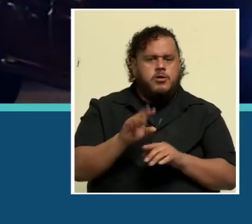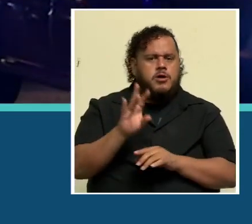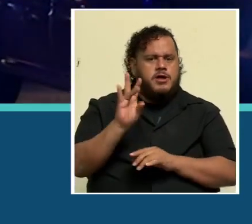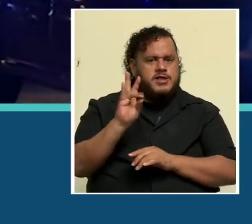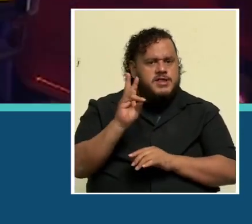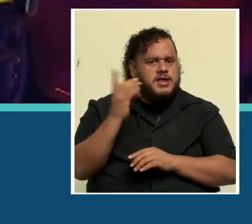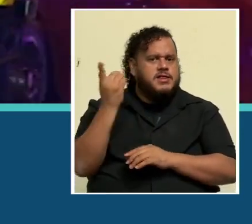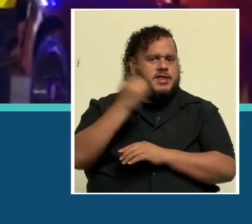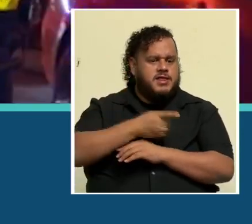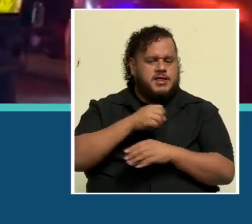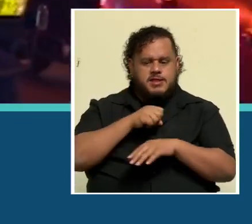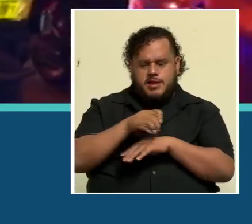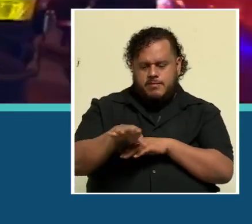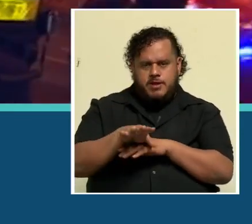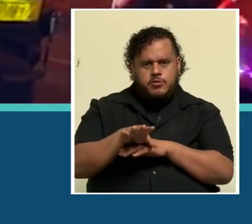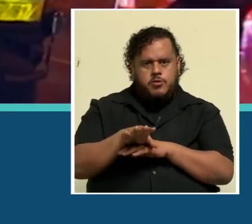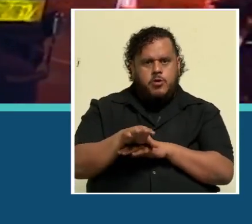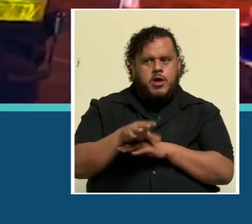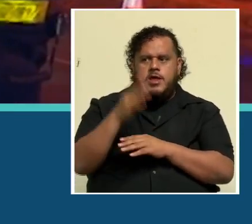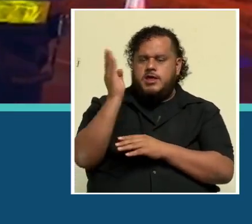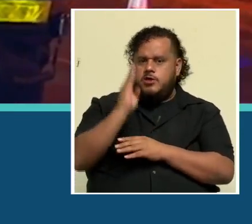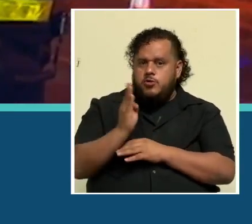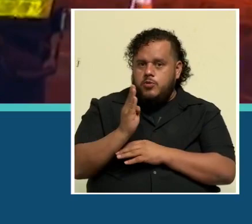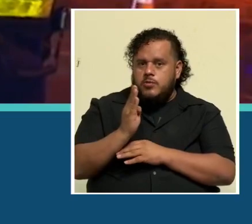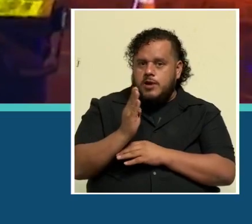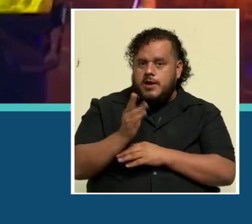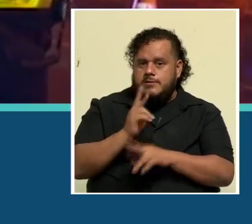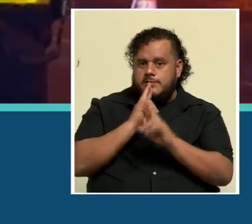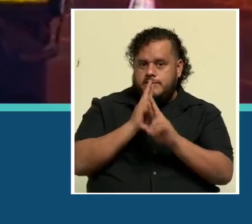presentaron las medidas y nunca obtuvo respuesta.